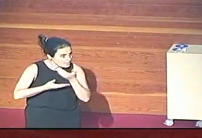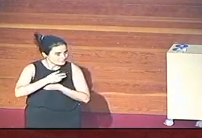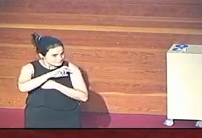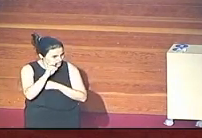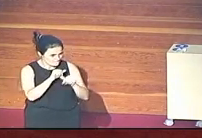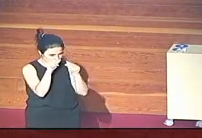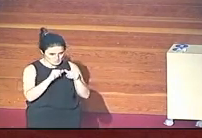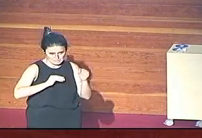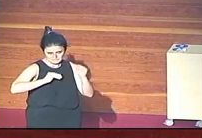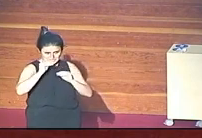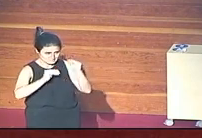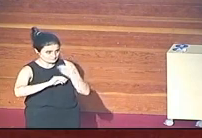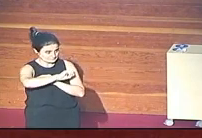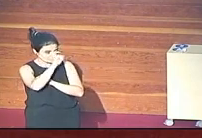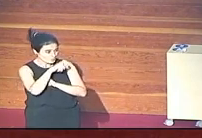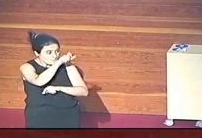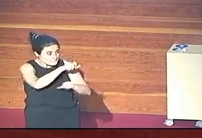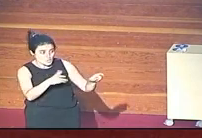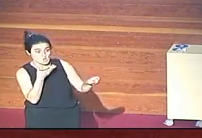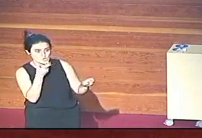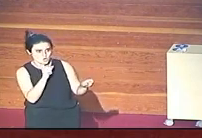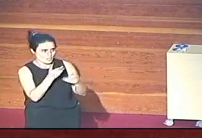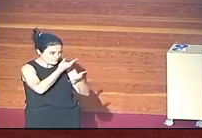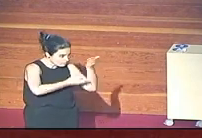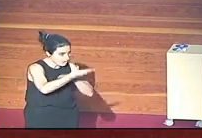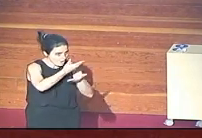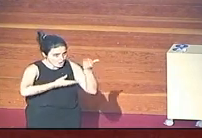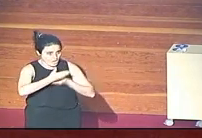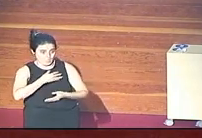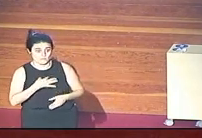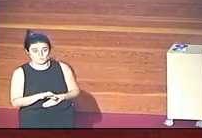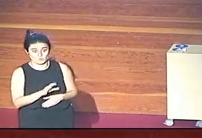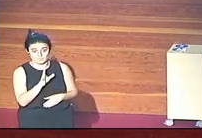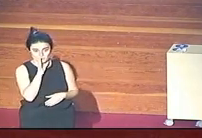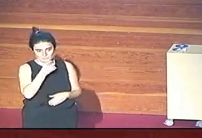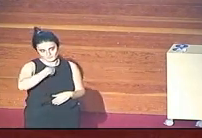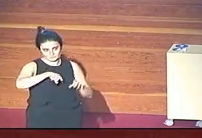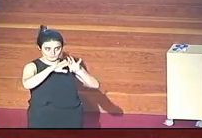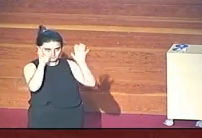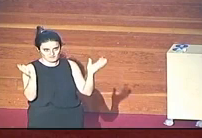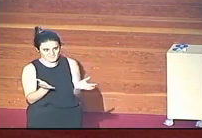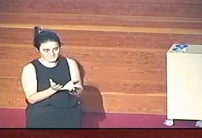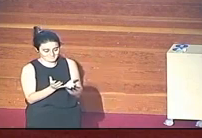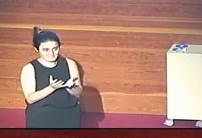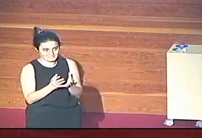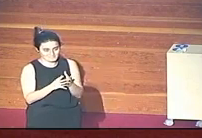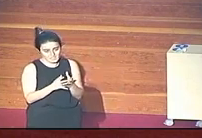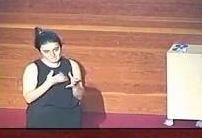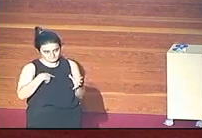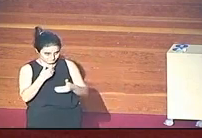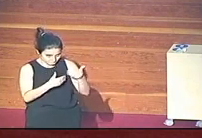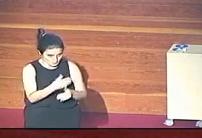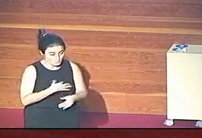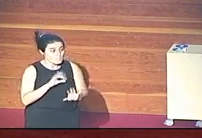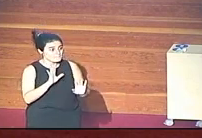número un número incontable de extraños y eso explica bueno pues nuestro dominio del planeta pero sentimos